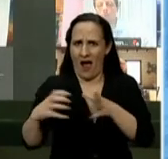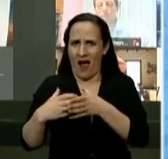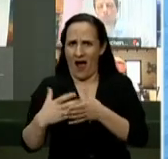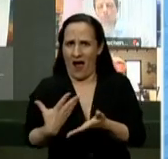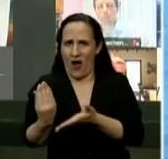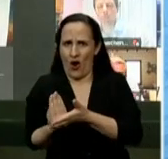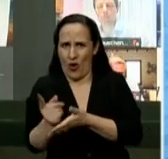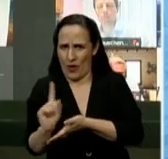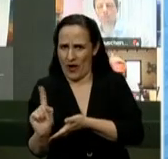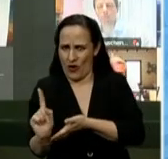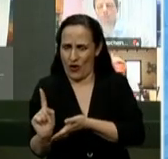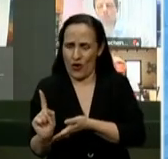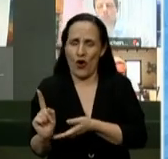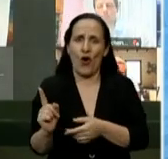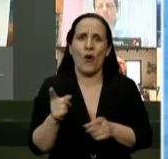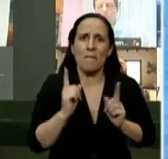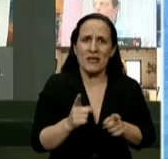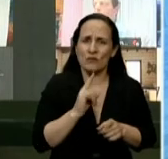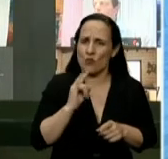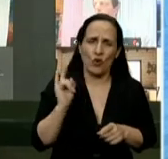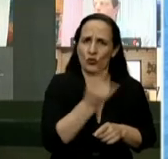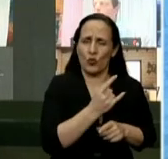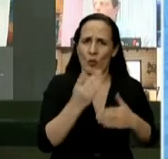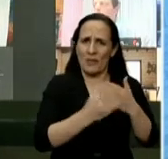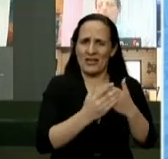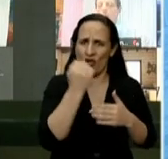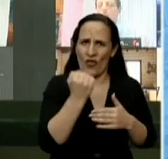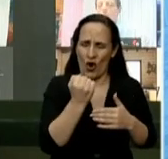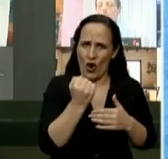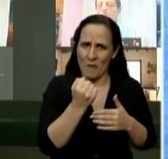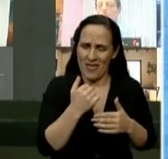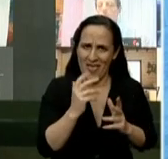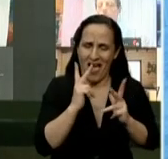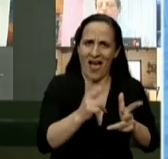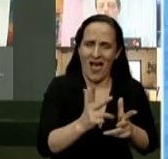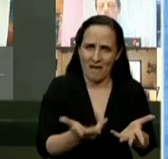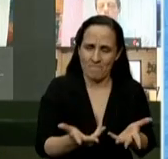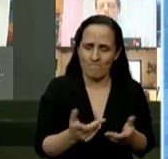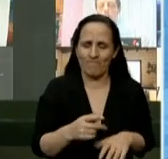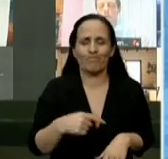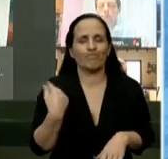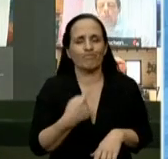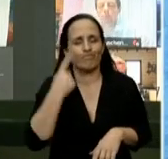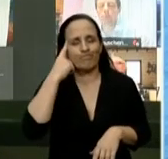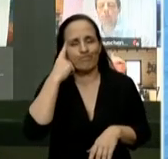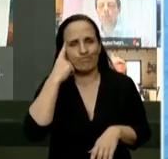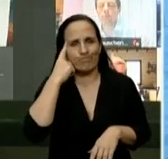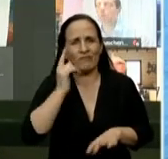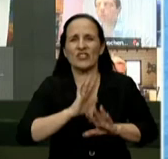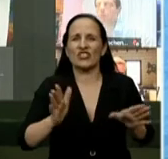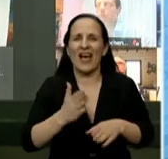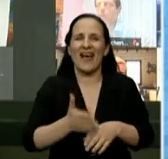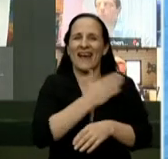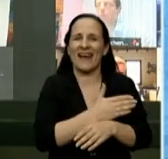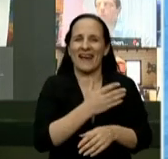promovida por el ministro de Economía? Creemos en este sentido, y así lo han manifestado todos los que han intervenido